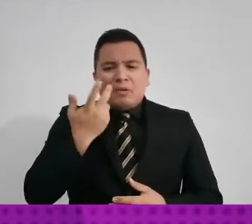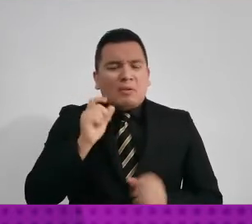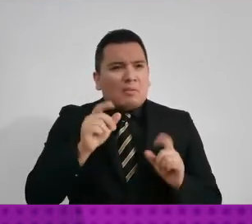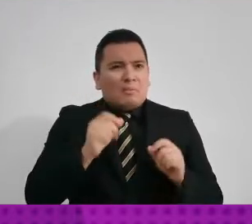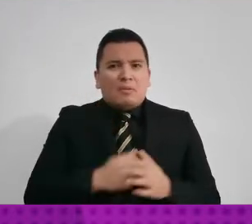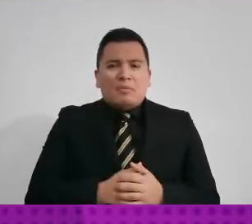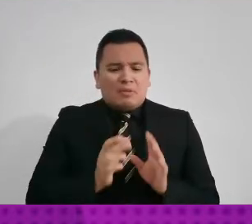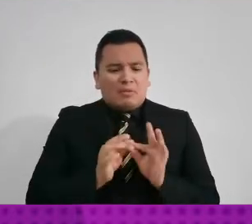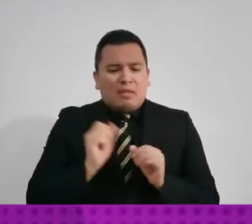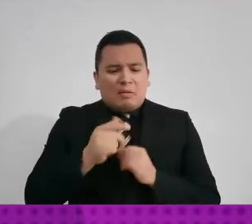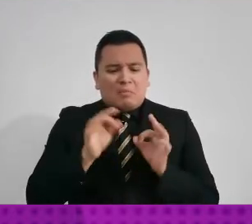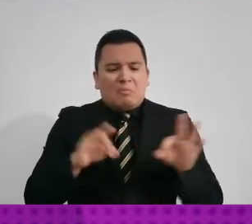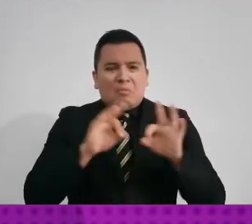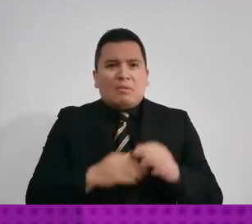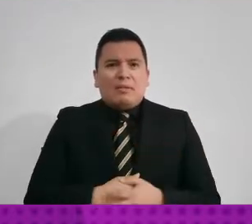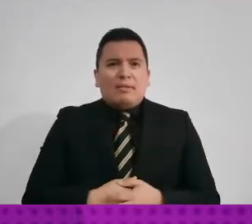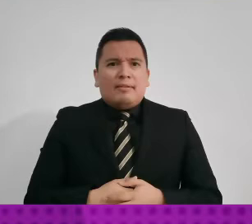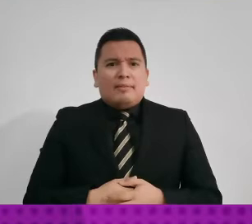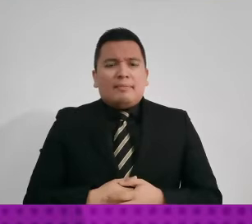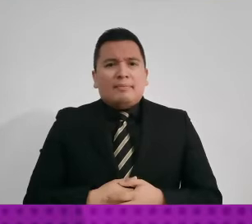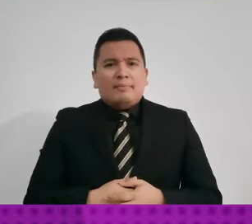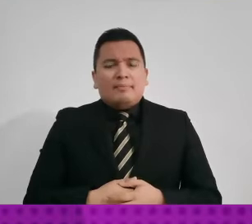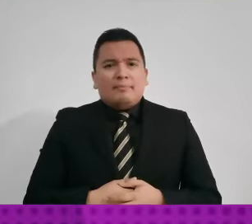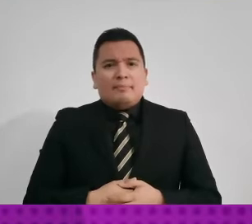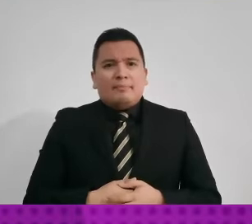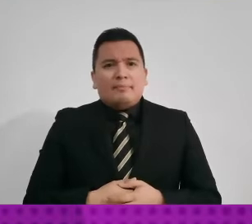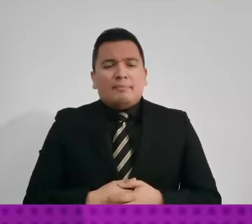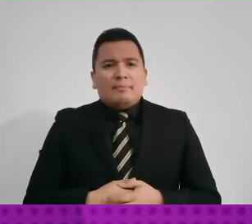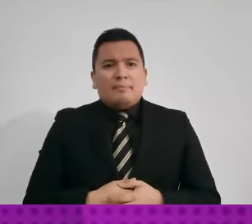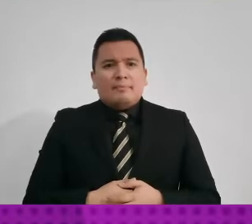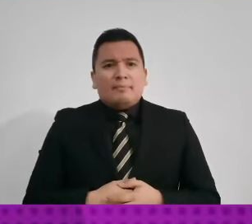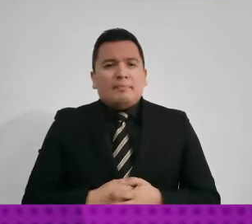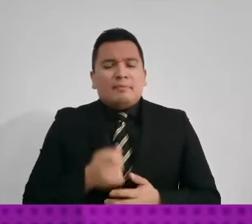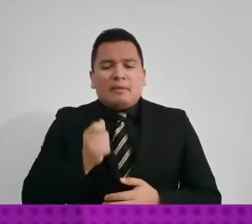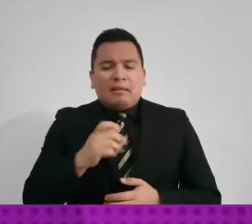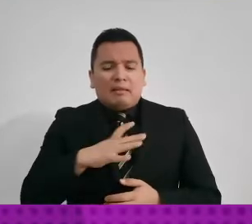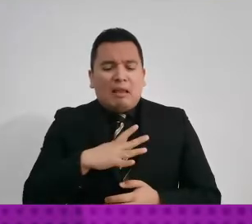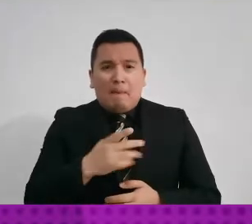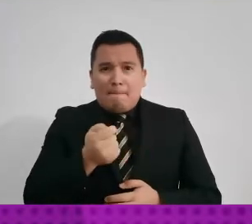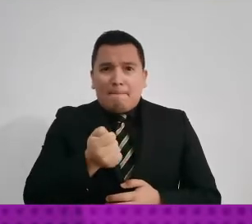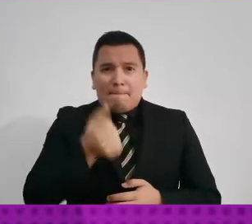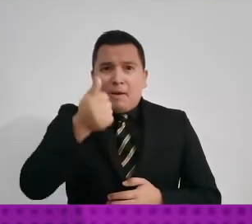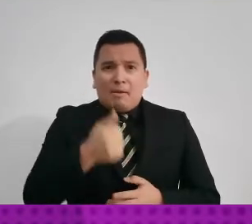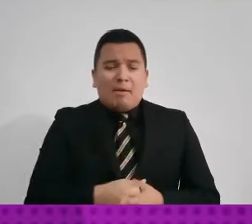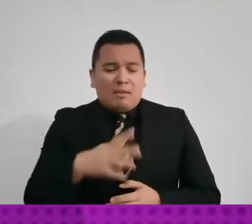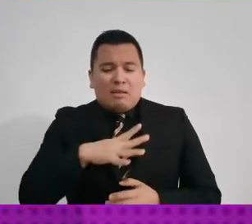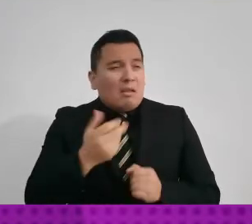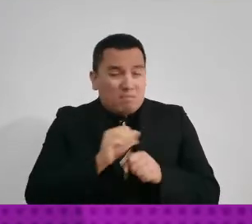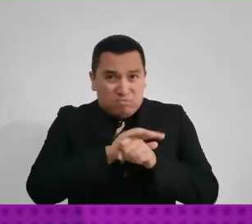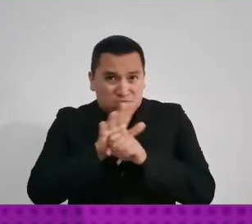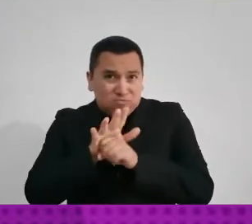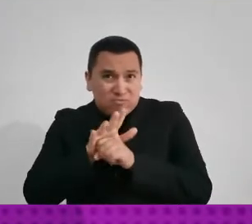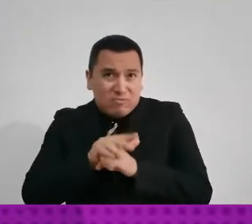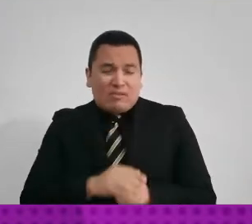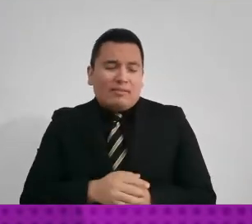gustaría también señalar un aspecto muy importante, señor secretario, que es que no va a ser la primera elección que se vive con